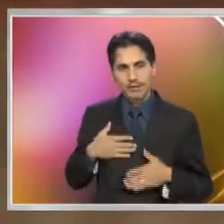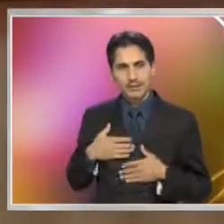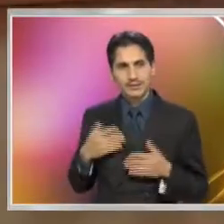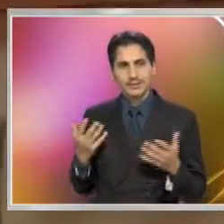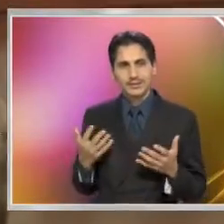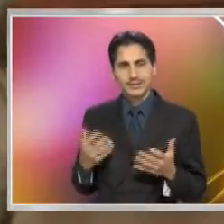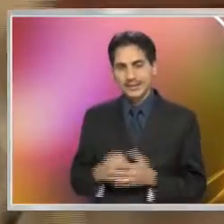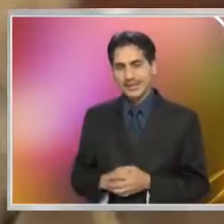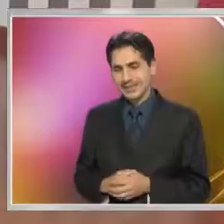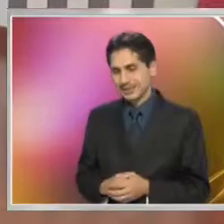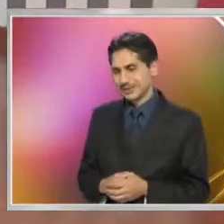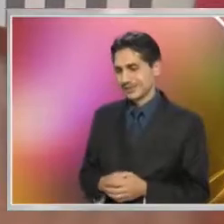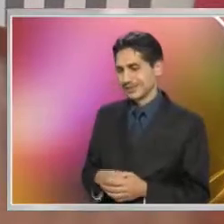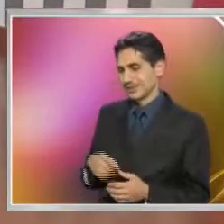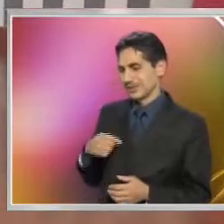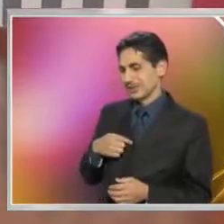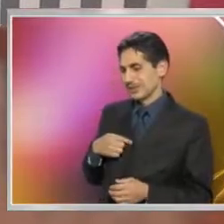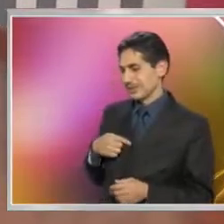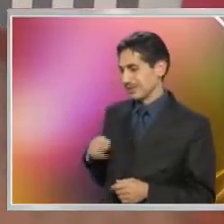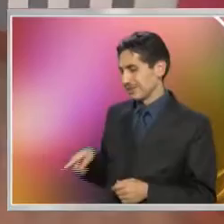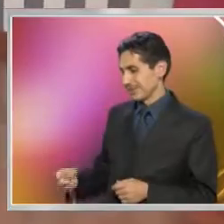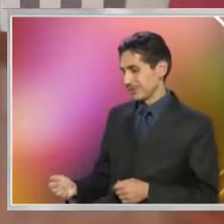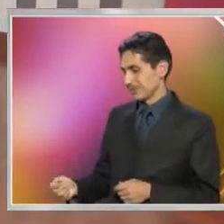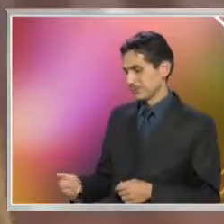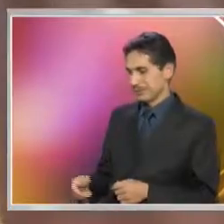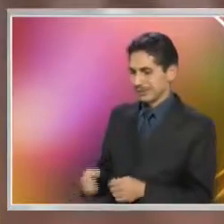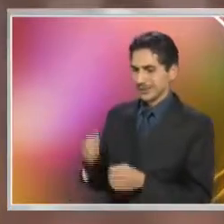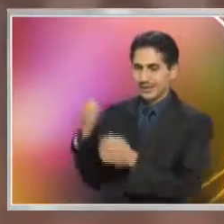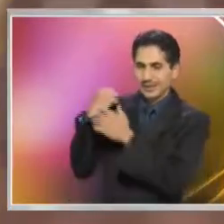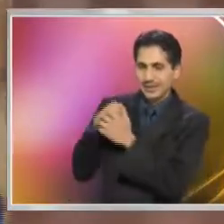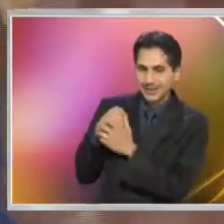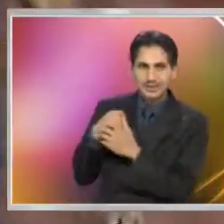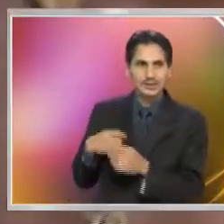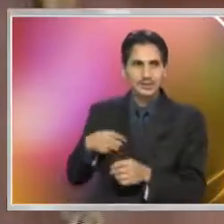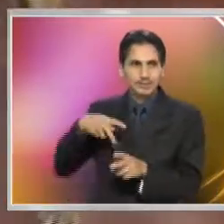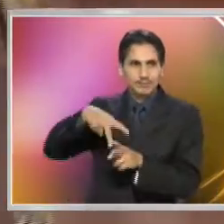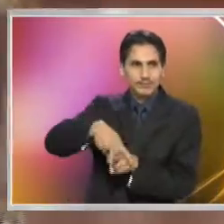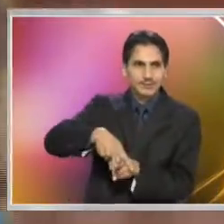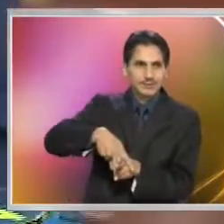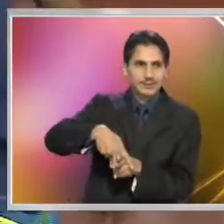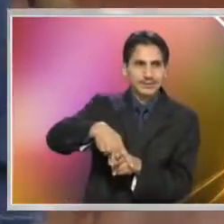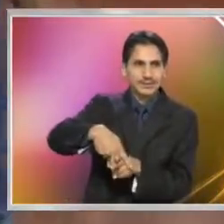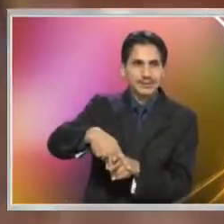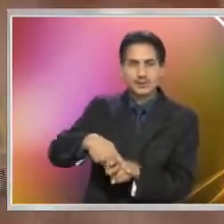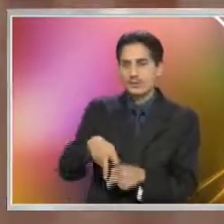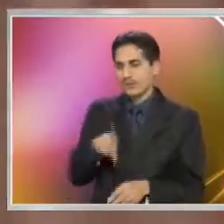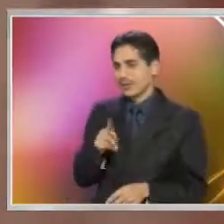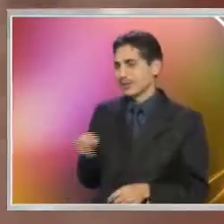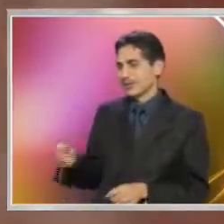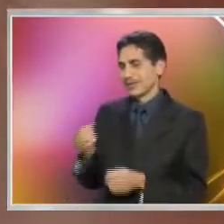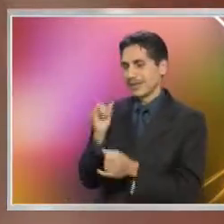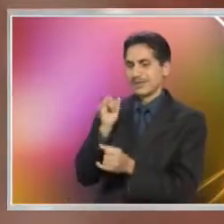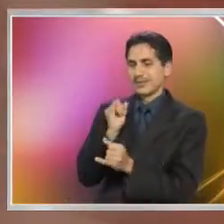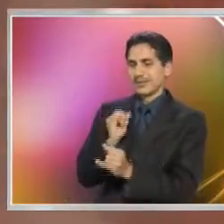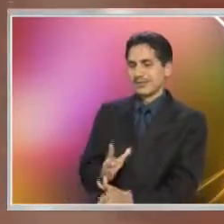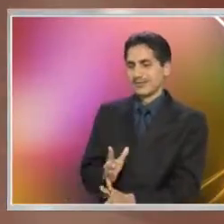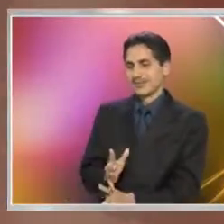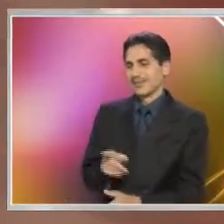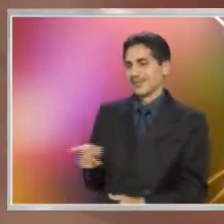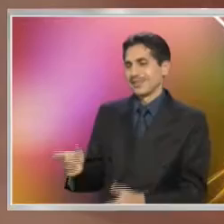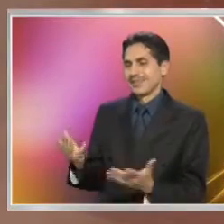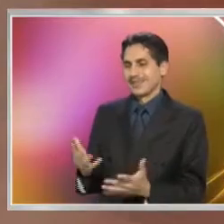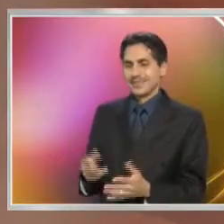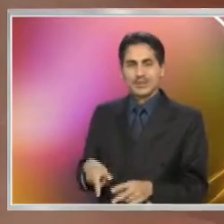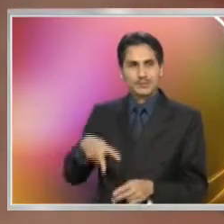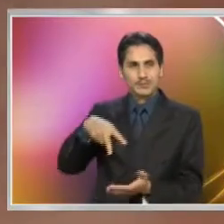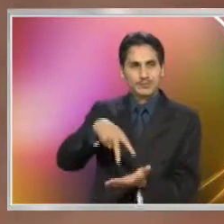para abusar un poco. Pero ella es muy tramposa, entonces lo que hace es que se sube a mis pies y entonces yo tengo que llevarla, ¿no?